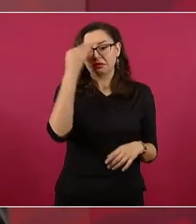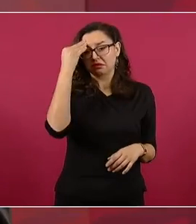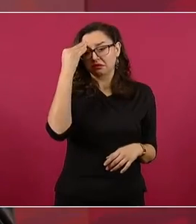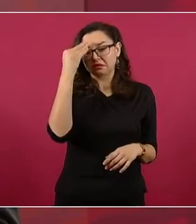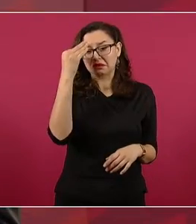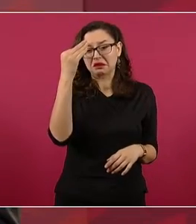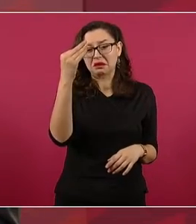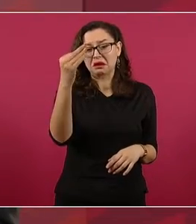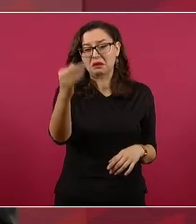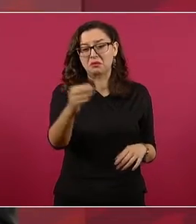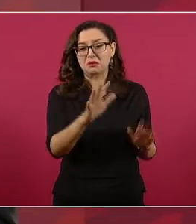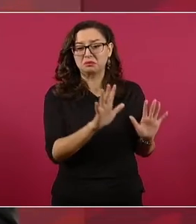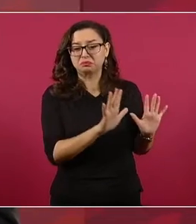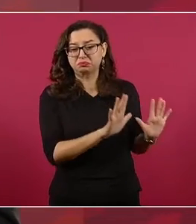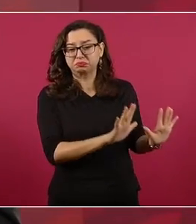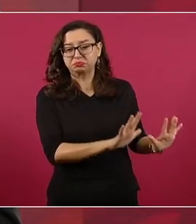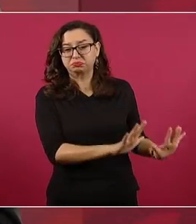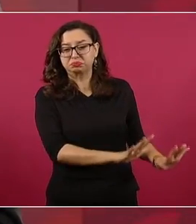robos.